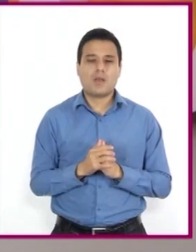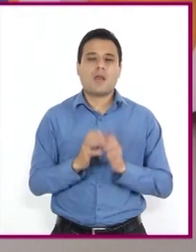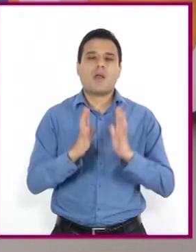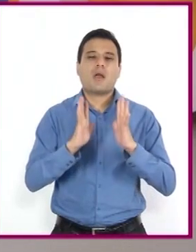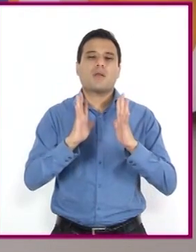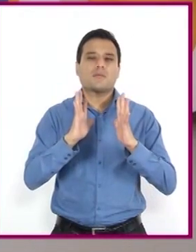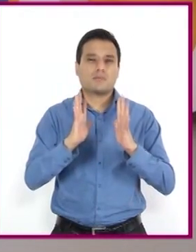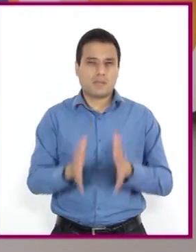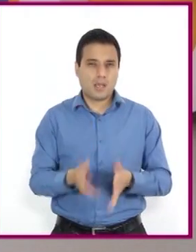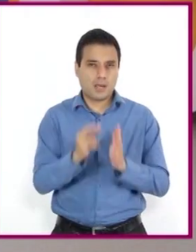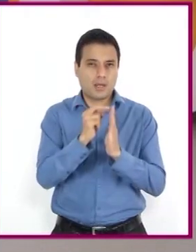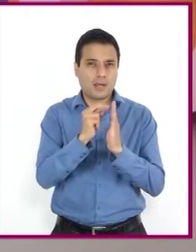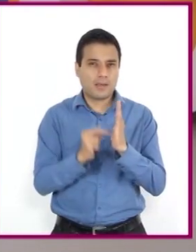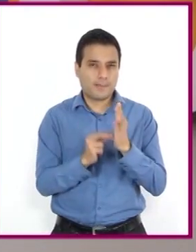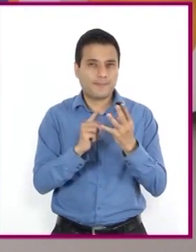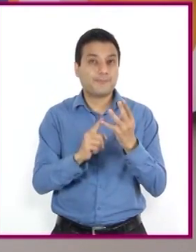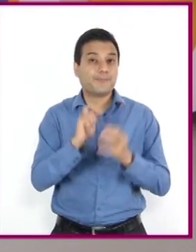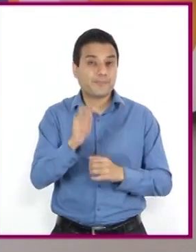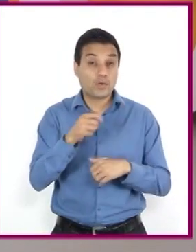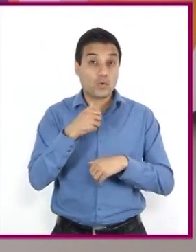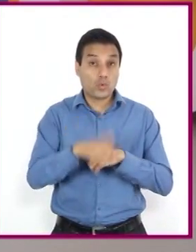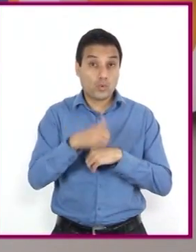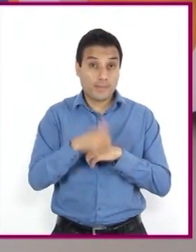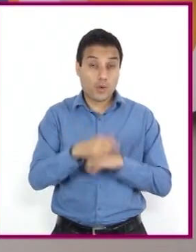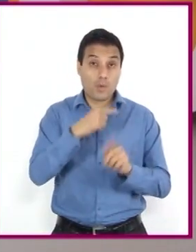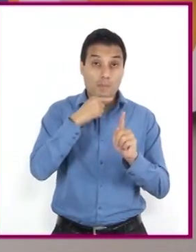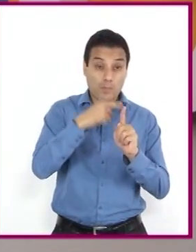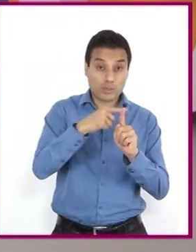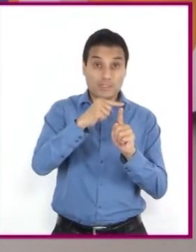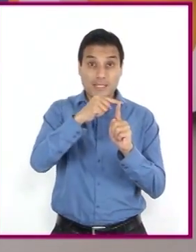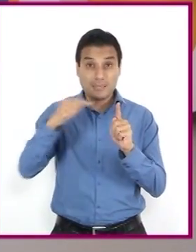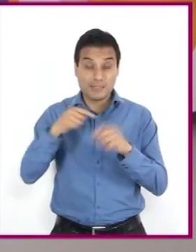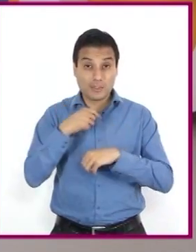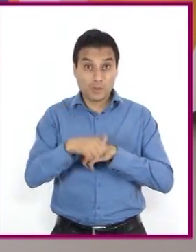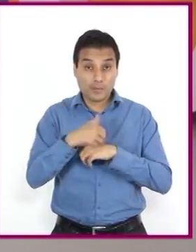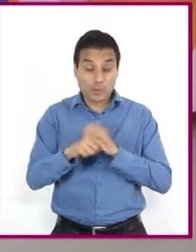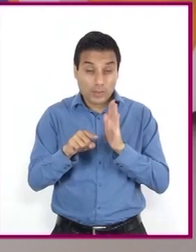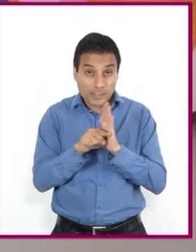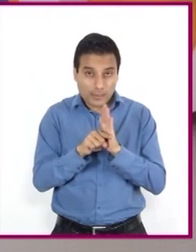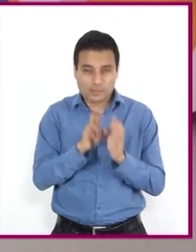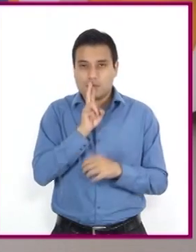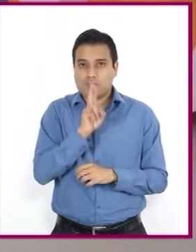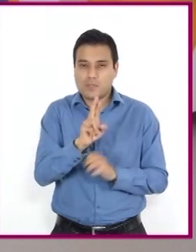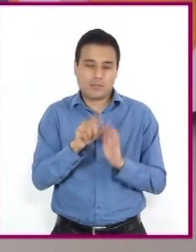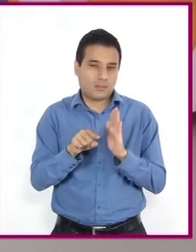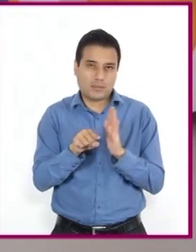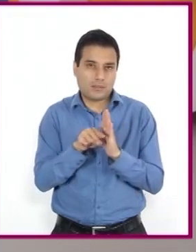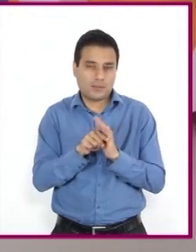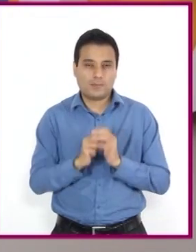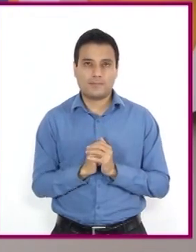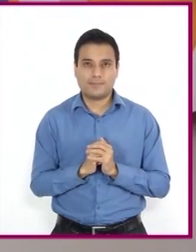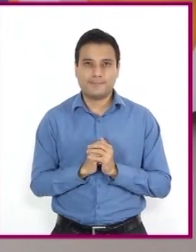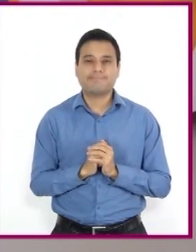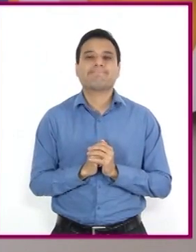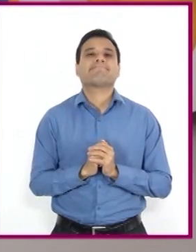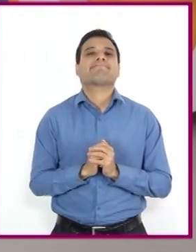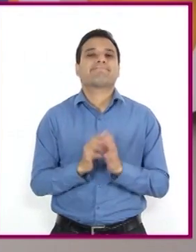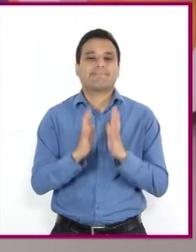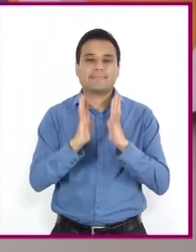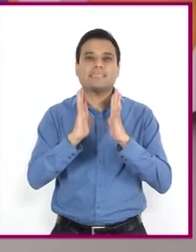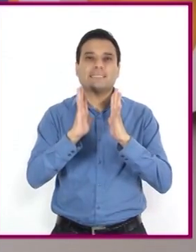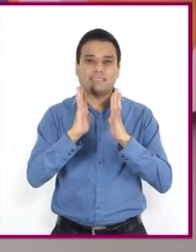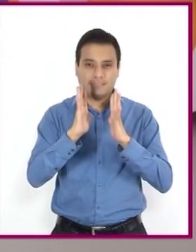siguiente regla es que un número positivo entre un número negativo es negativo. Ahora ya